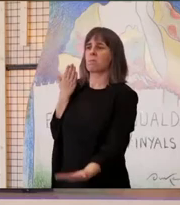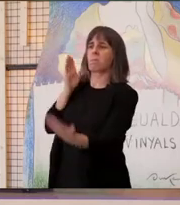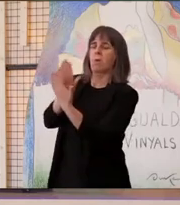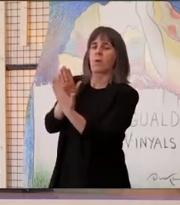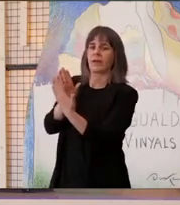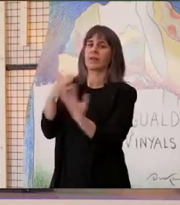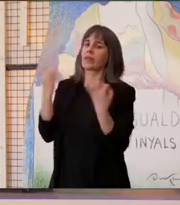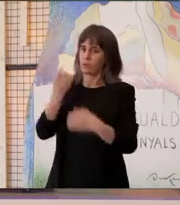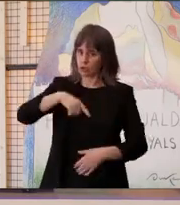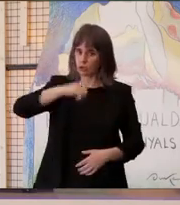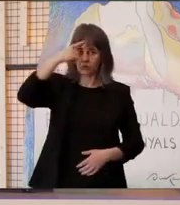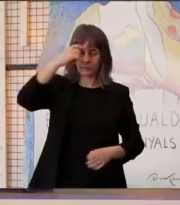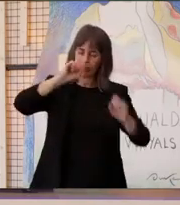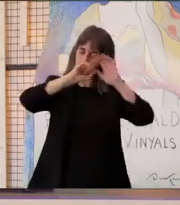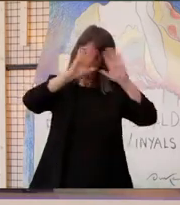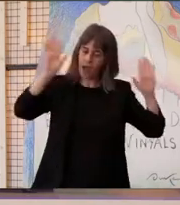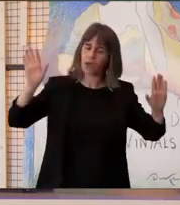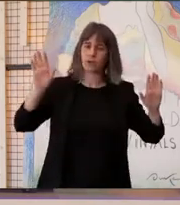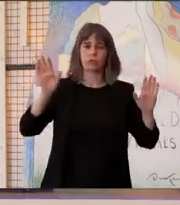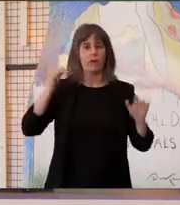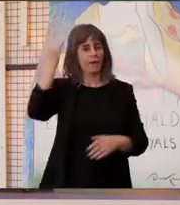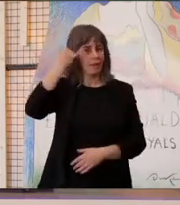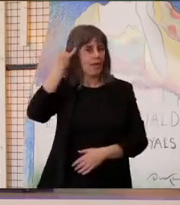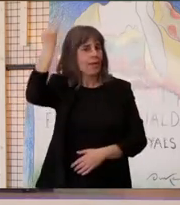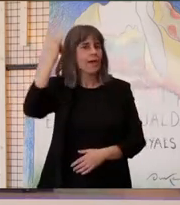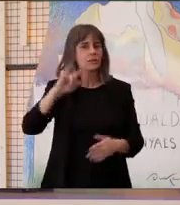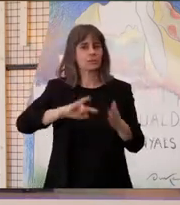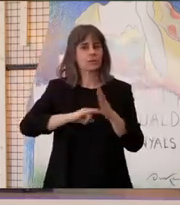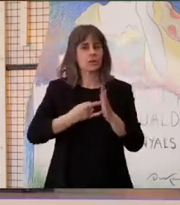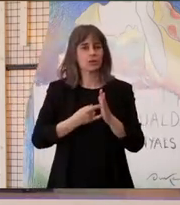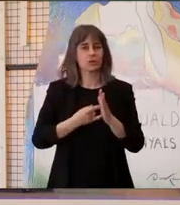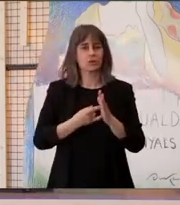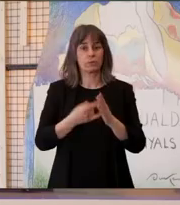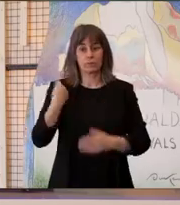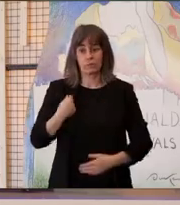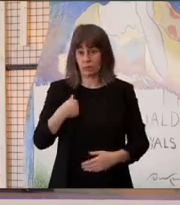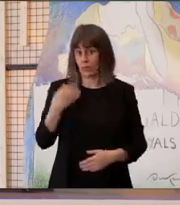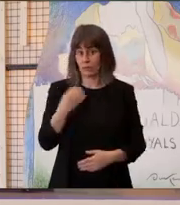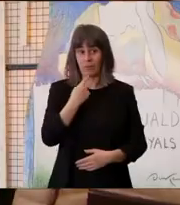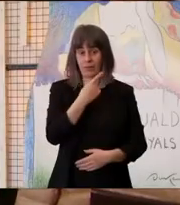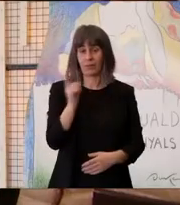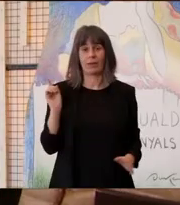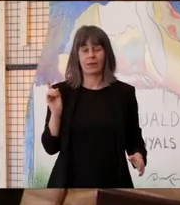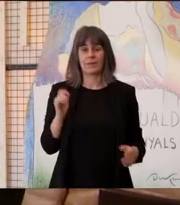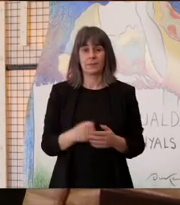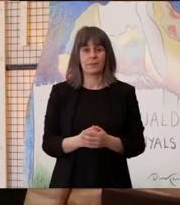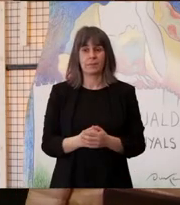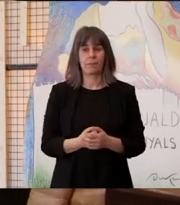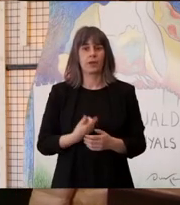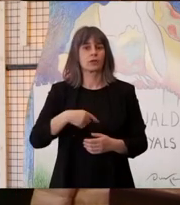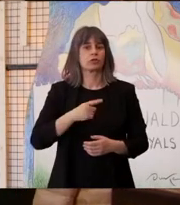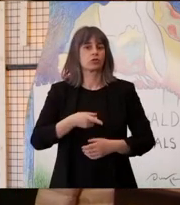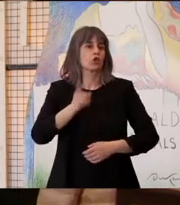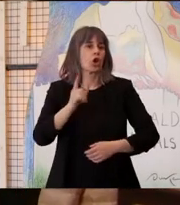con ideas con proyectos y desde luego y también yo lo tengo que decir no sin ningún ánimo he de